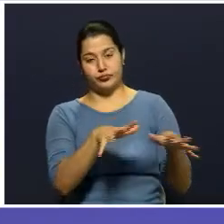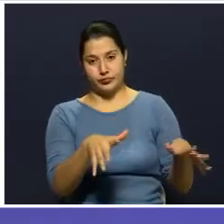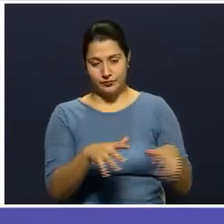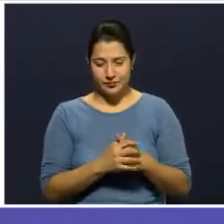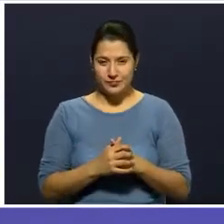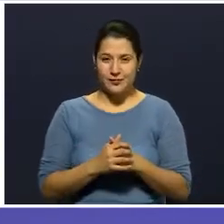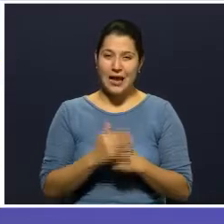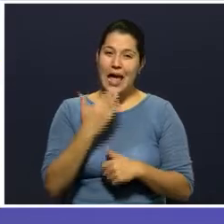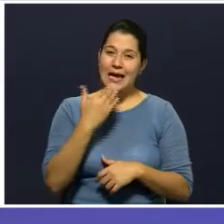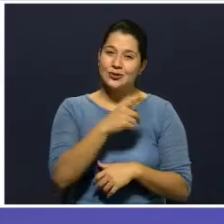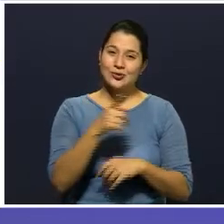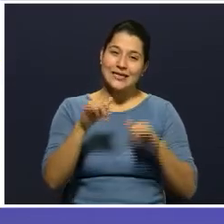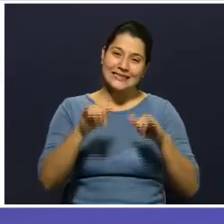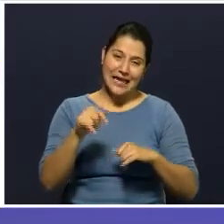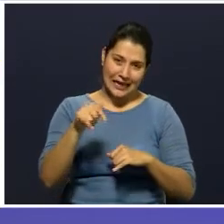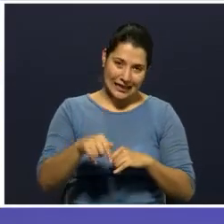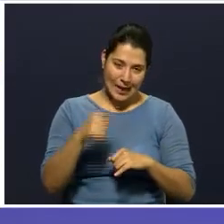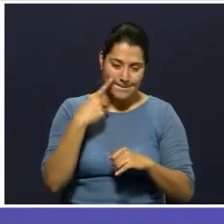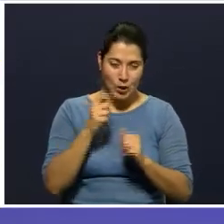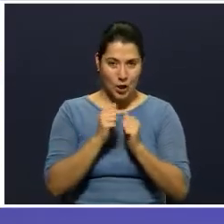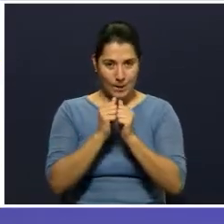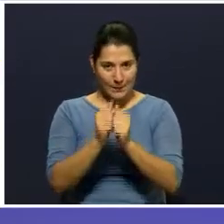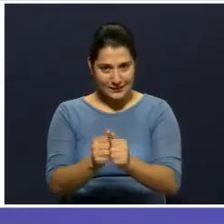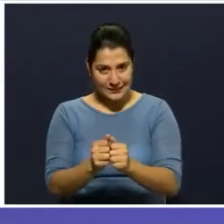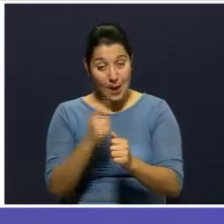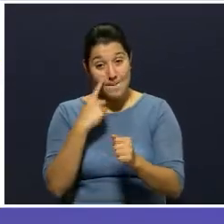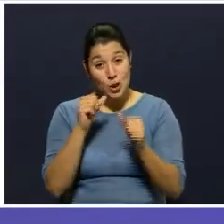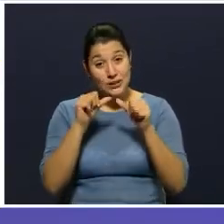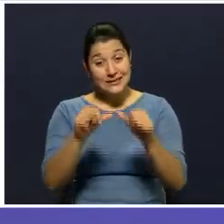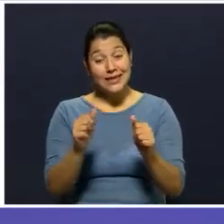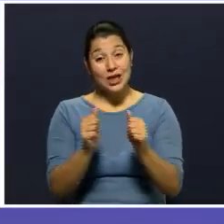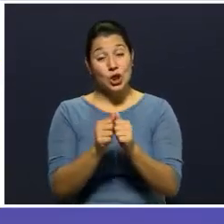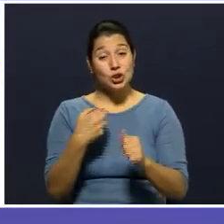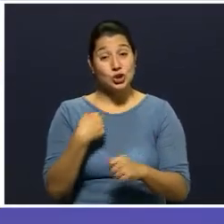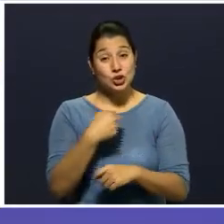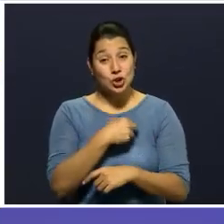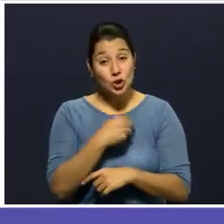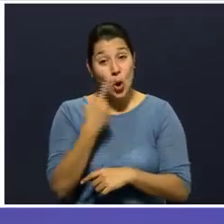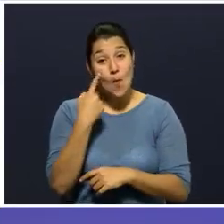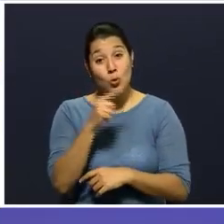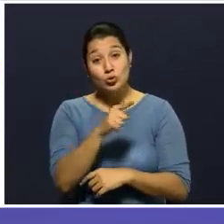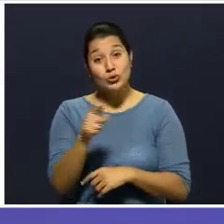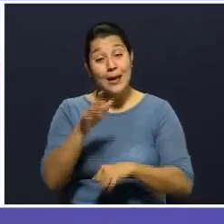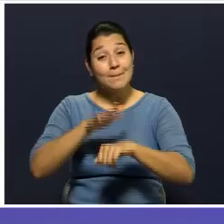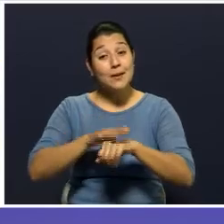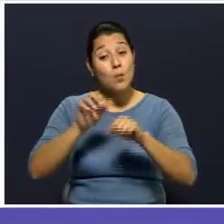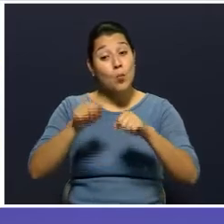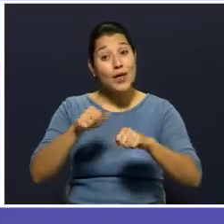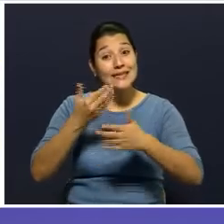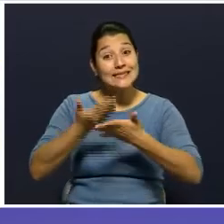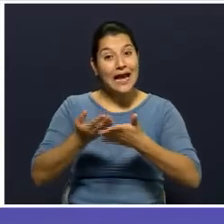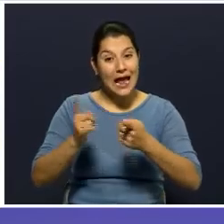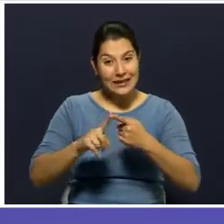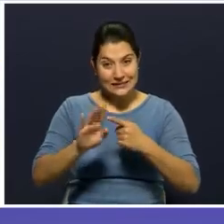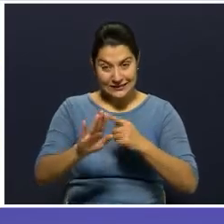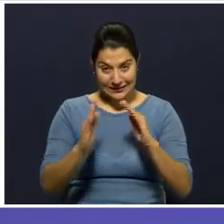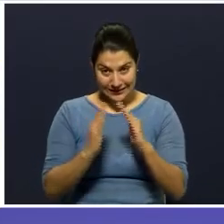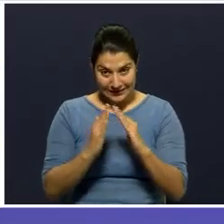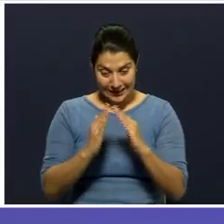Le agradecemos por estar ahí, por acompañarnos, por seguir con nosotros, por permitirnos entrar en sus